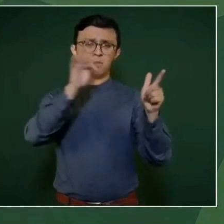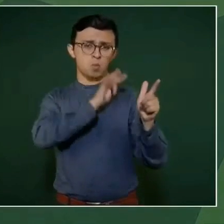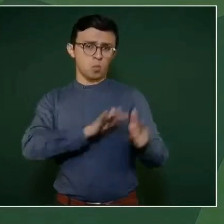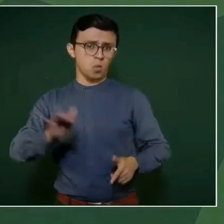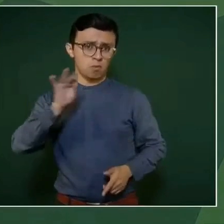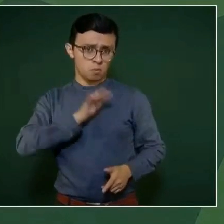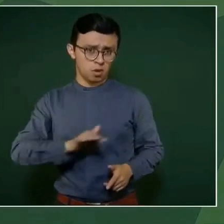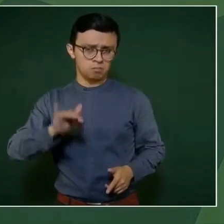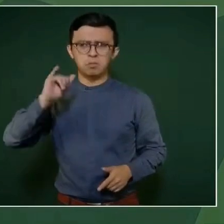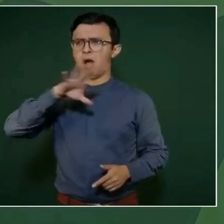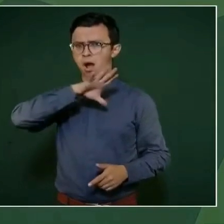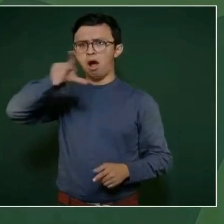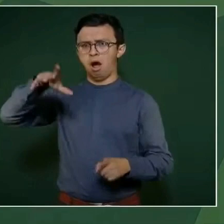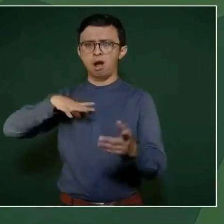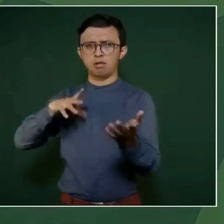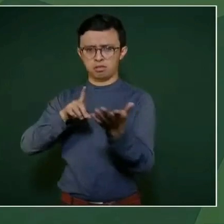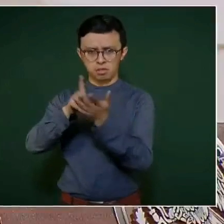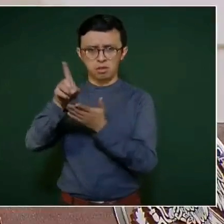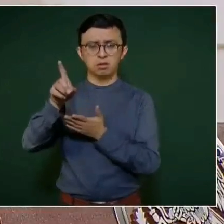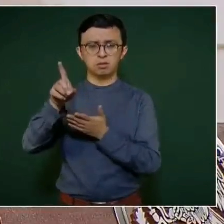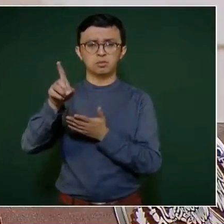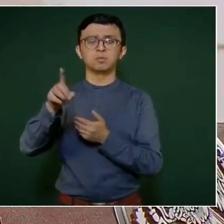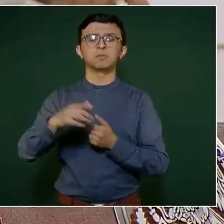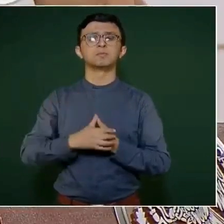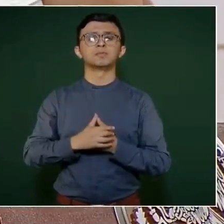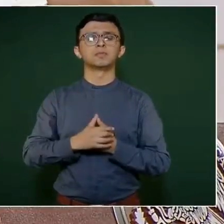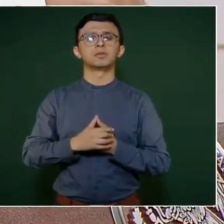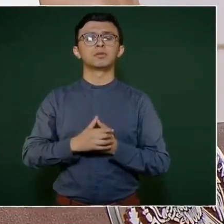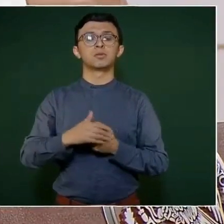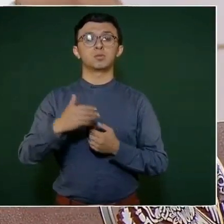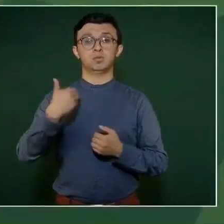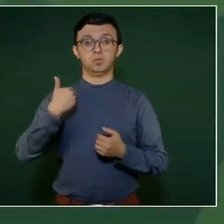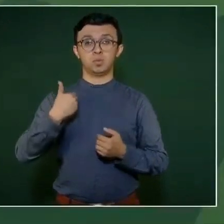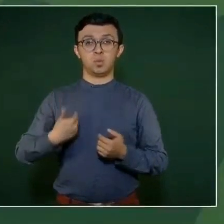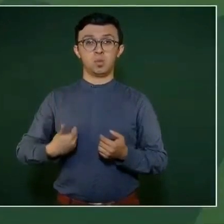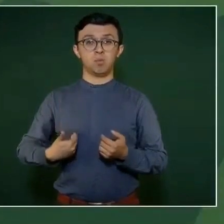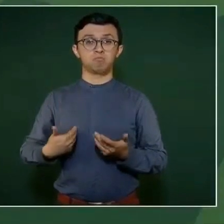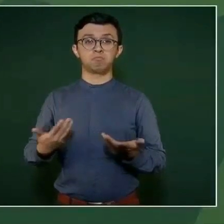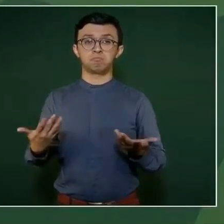tienen derecho, porque yo no voy